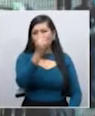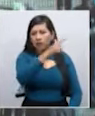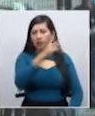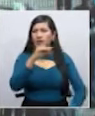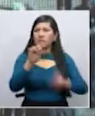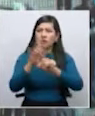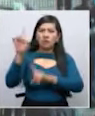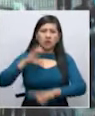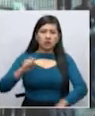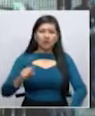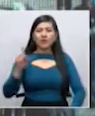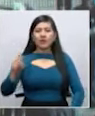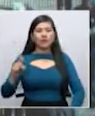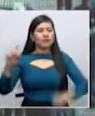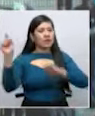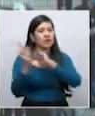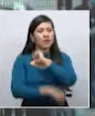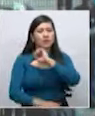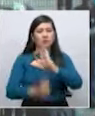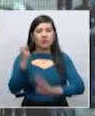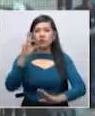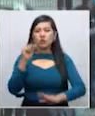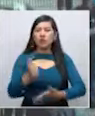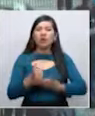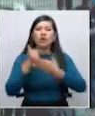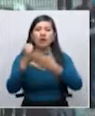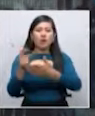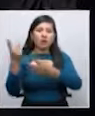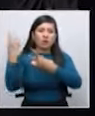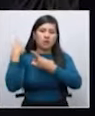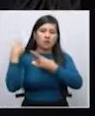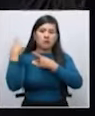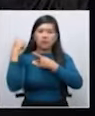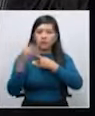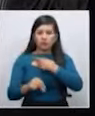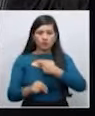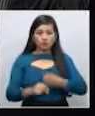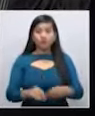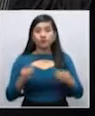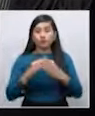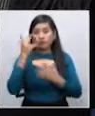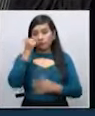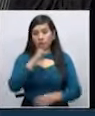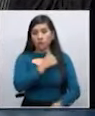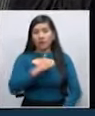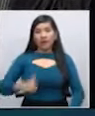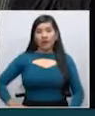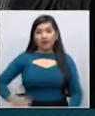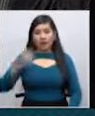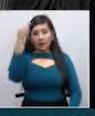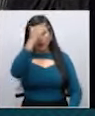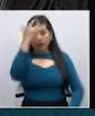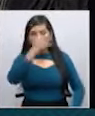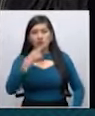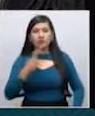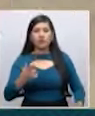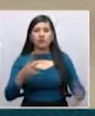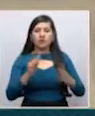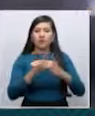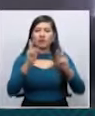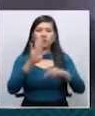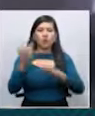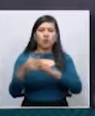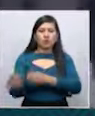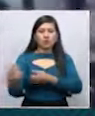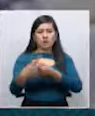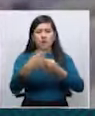con la máxima pena sin goce de privilegios. La primera autoridad de la ciudad del Alto afirmó que todos los involucrados de la masacre